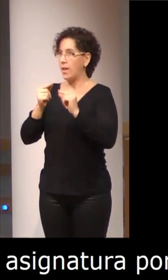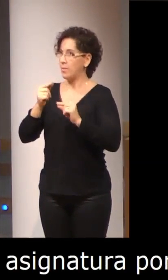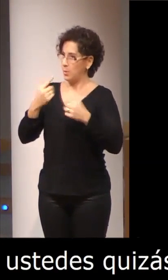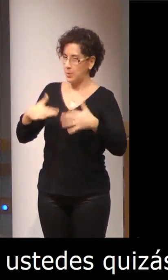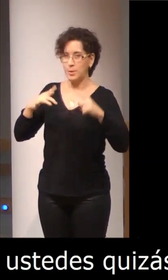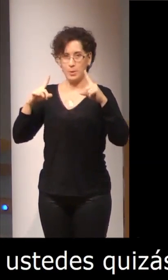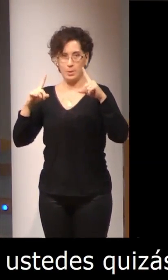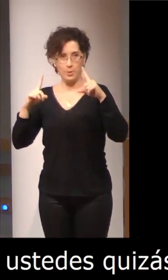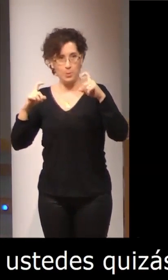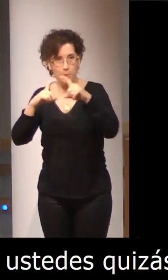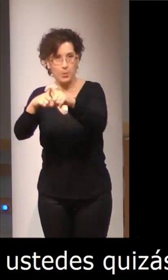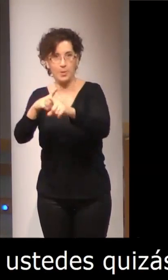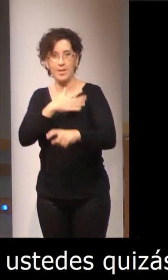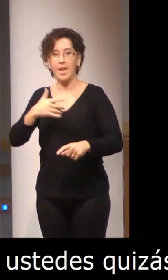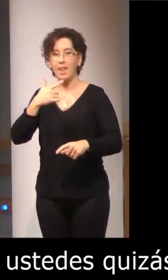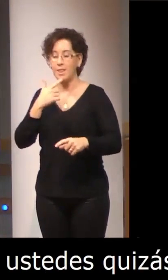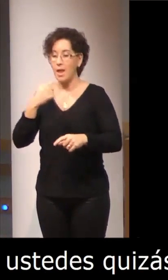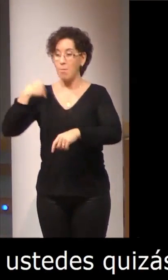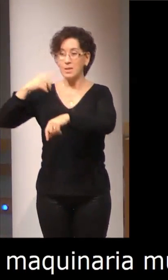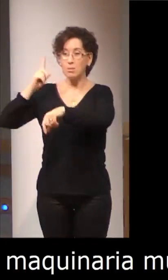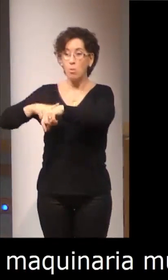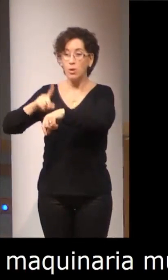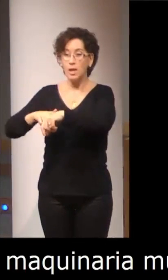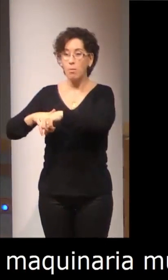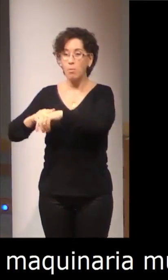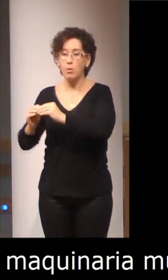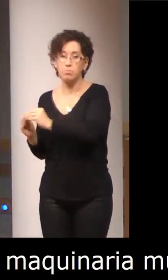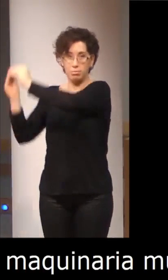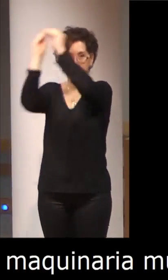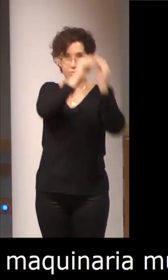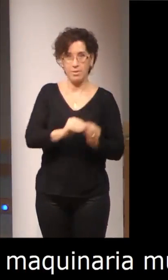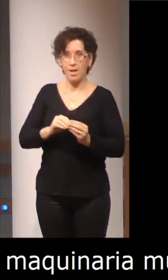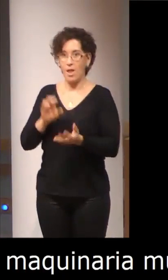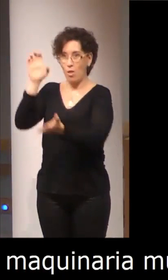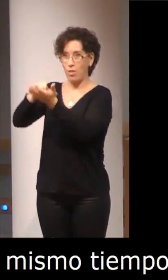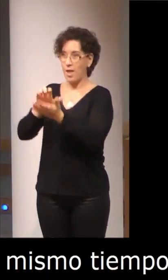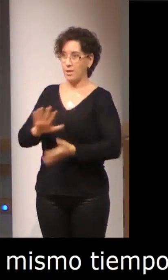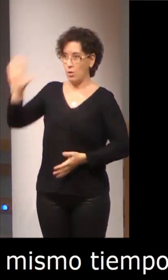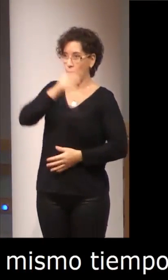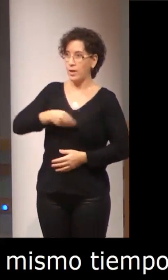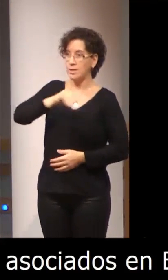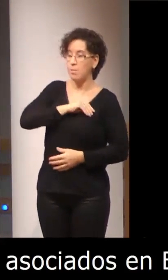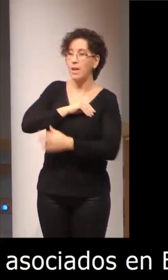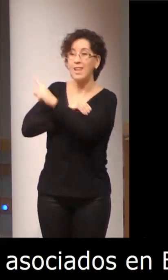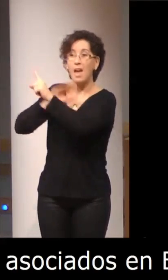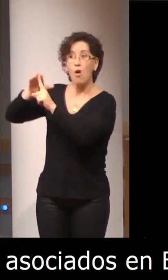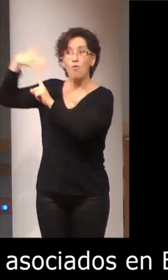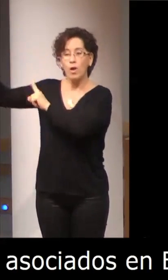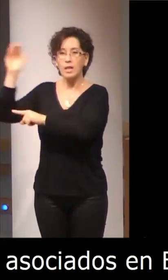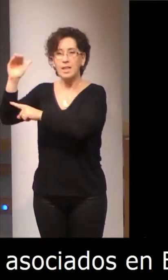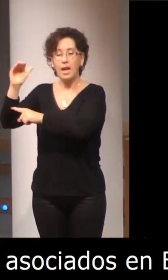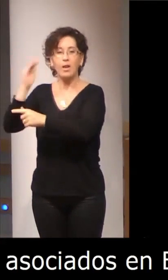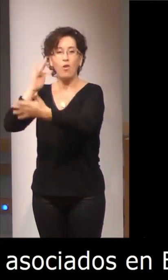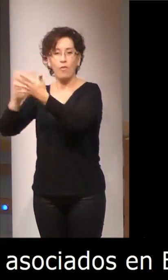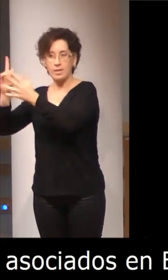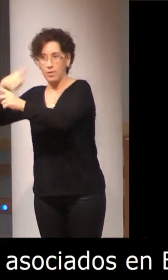Se celebran al mismo tiempo en todos los centros asociados en España. En los centros que tenemos en el extranjero tienen otro calendario. En los centros de América